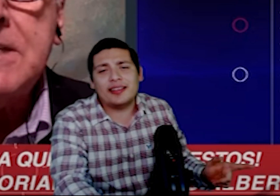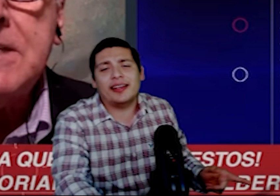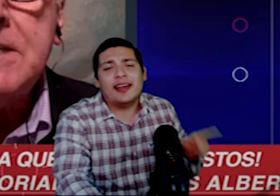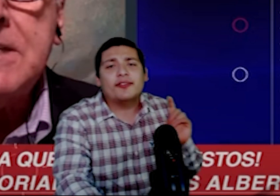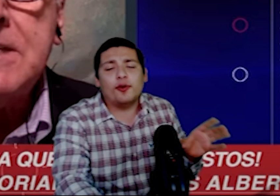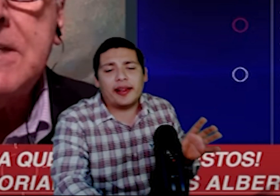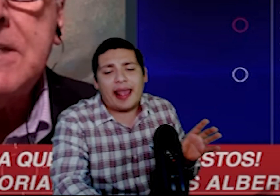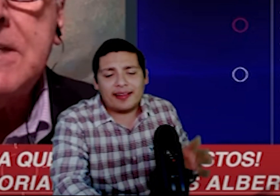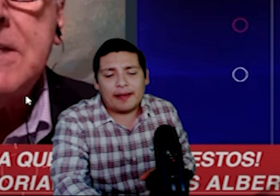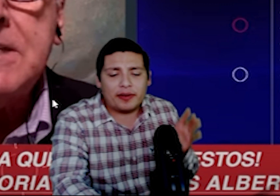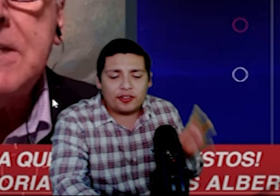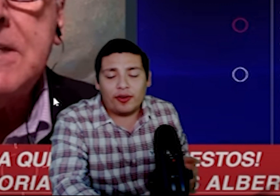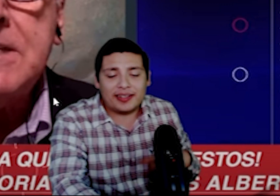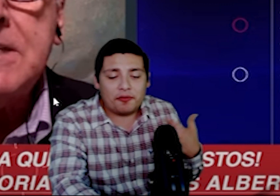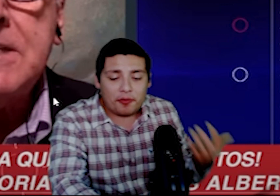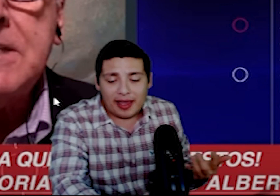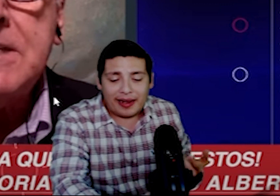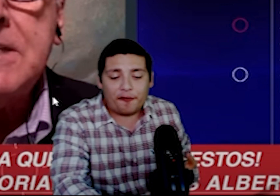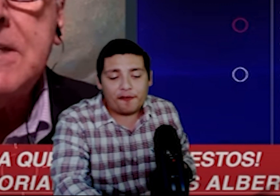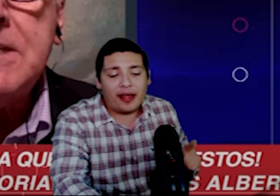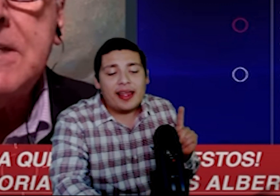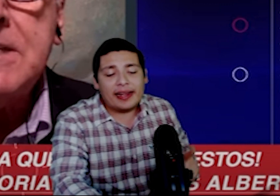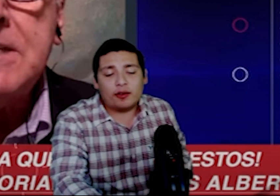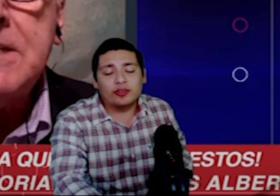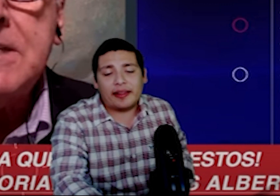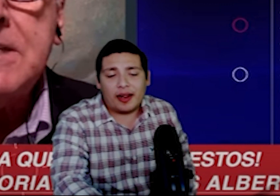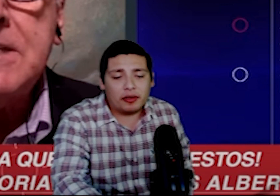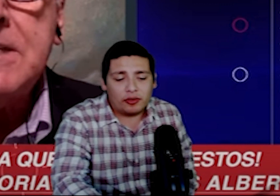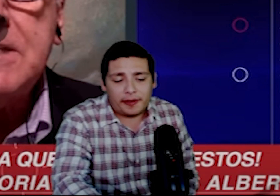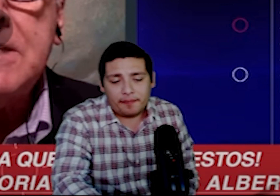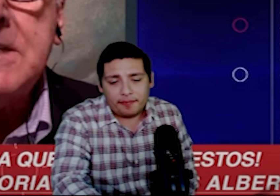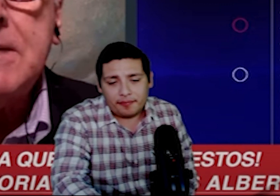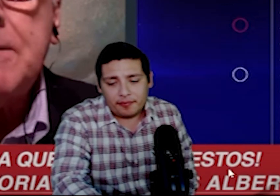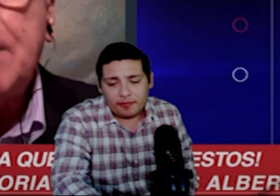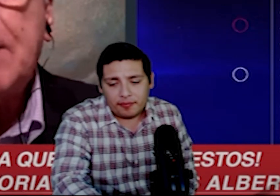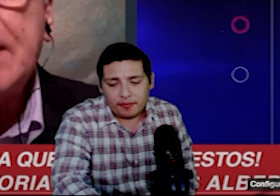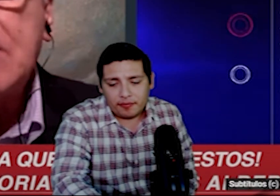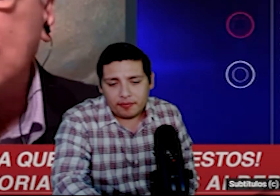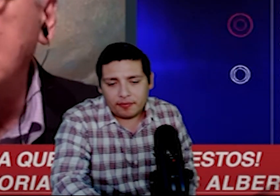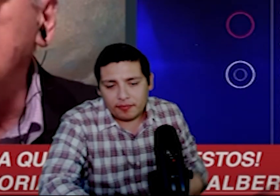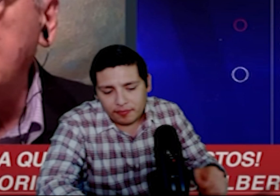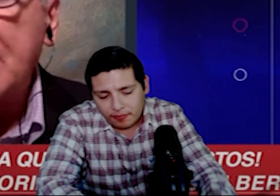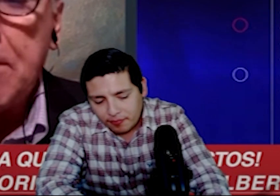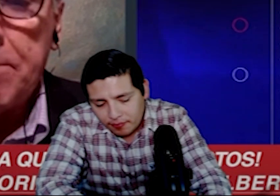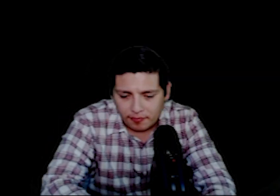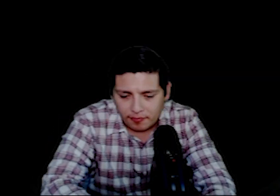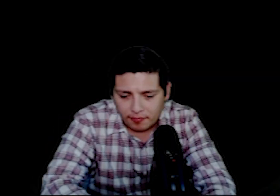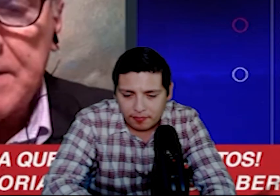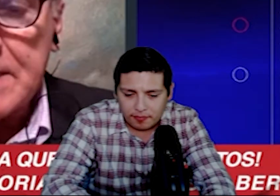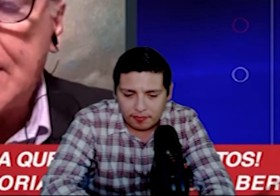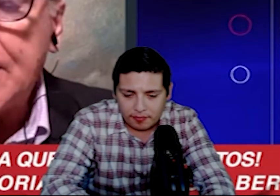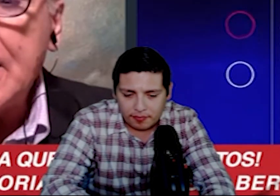lo que dice sobre esta presión que se vivía de la FIFA en contra de la 4T. Precisamente para platicar con ustedes un tema que a mí me